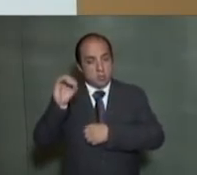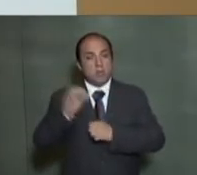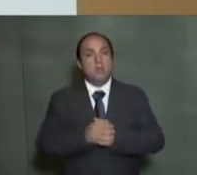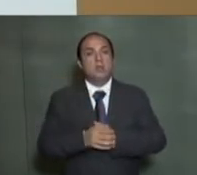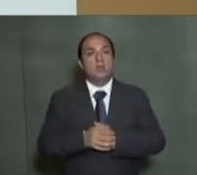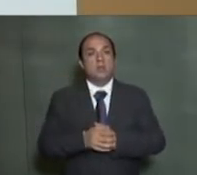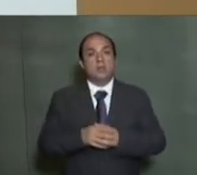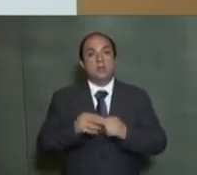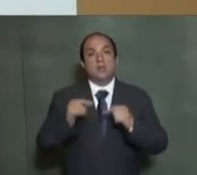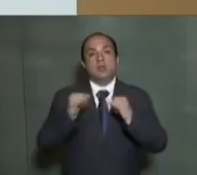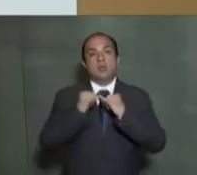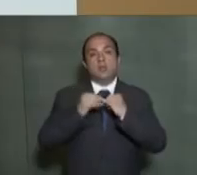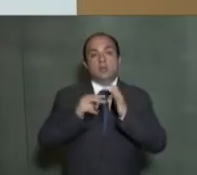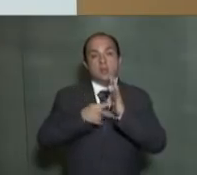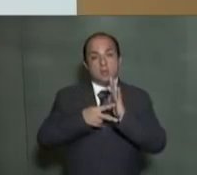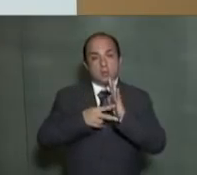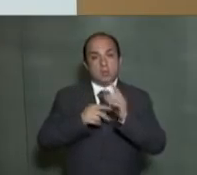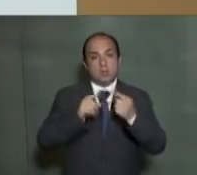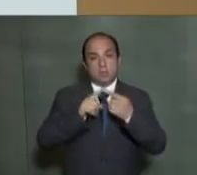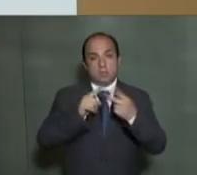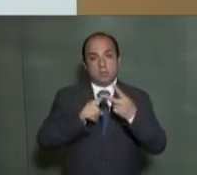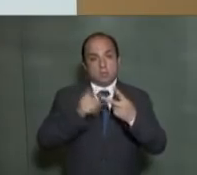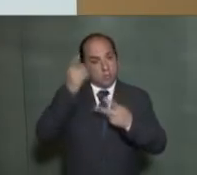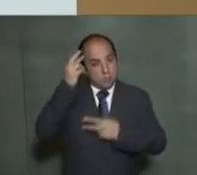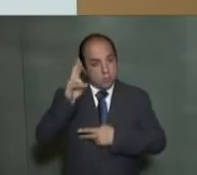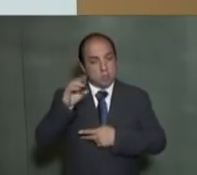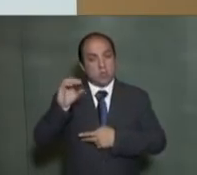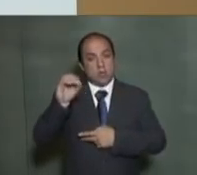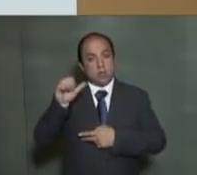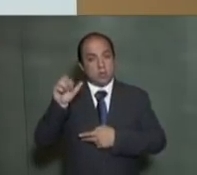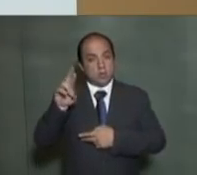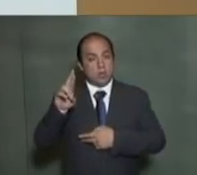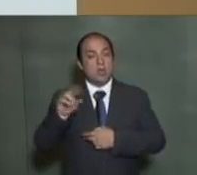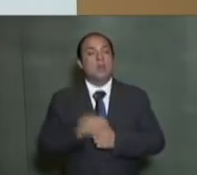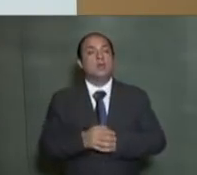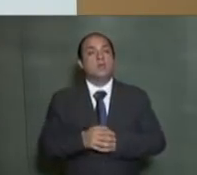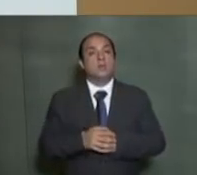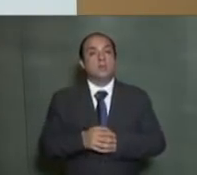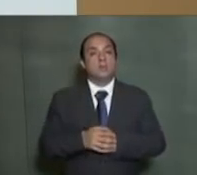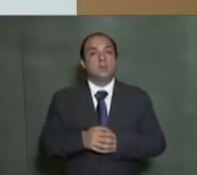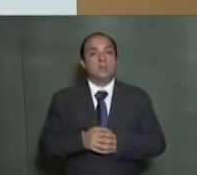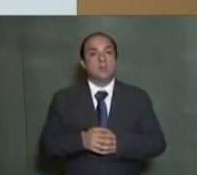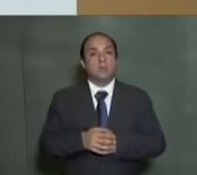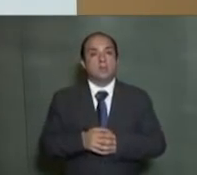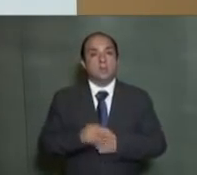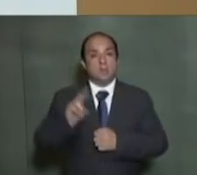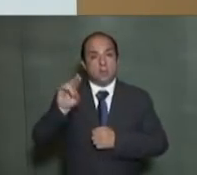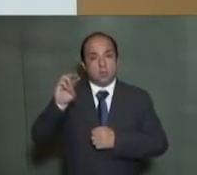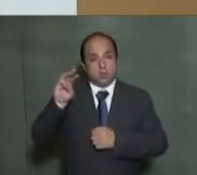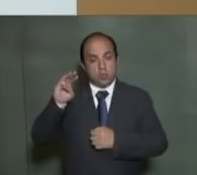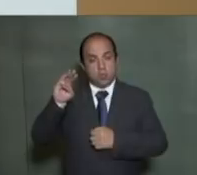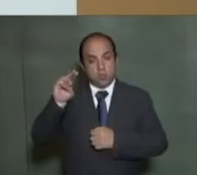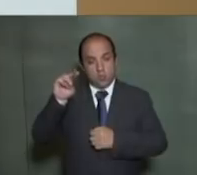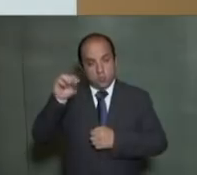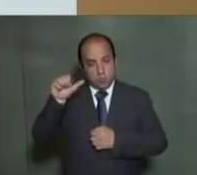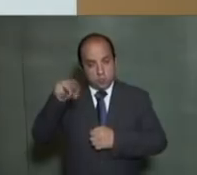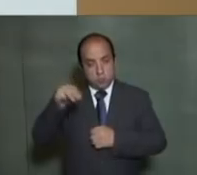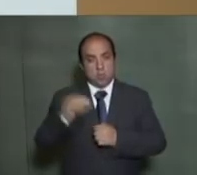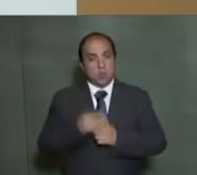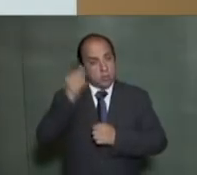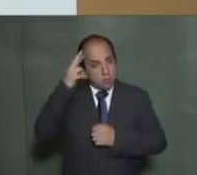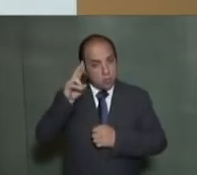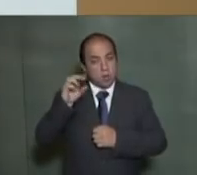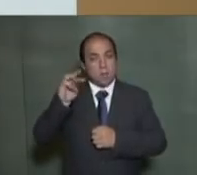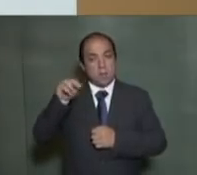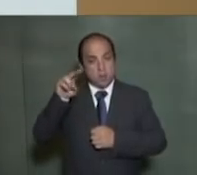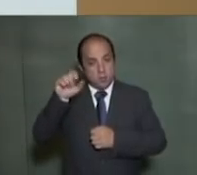del Instituto de Ingeniería, por el doctor Óscar Manuel González Cuevas de la Universidad Autónoma Metropolitana, por el doctor Manuel Jara